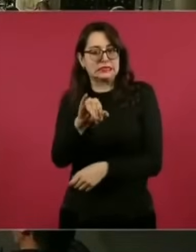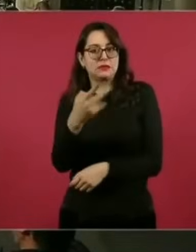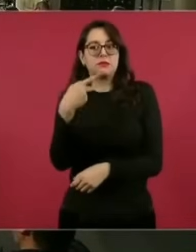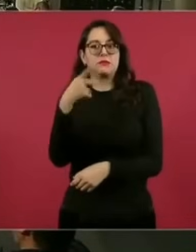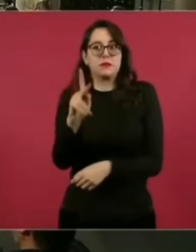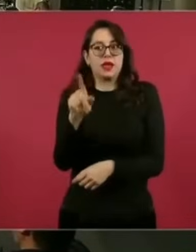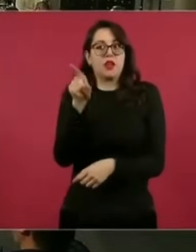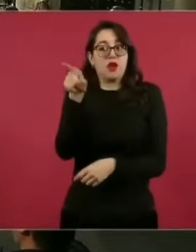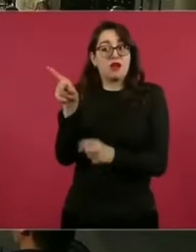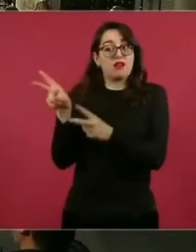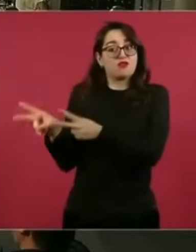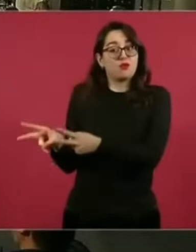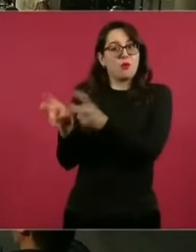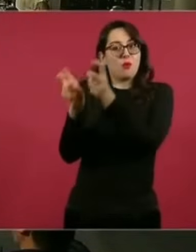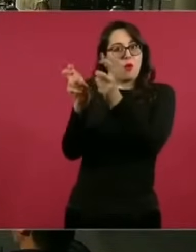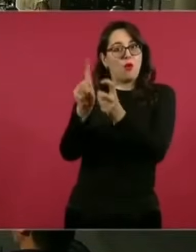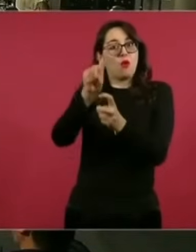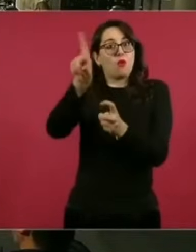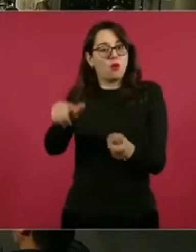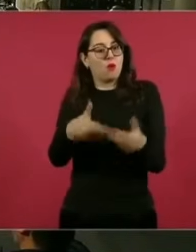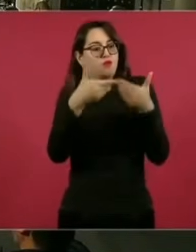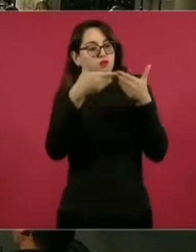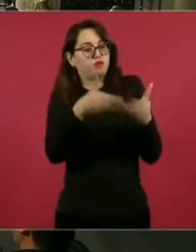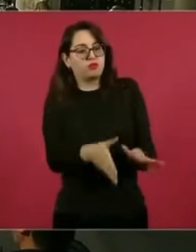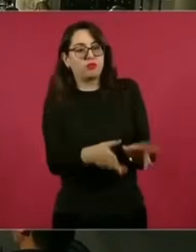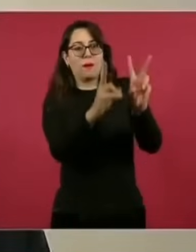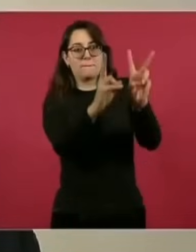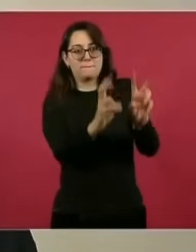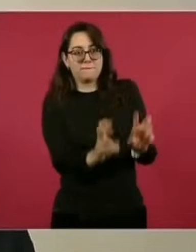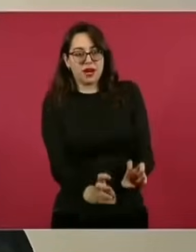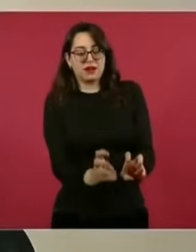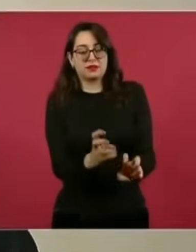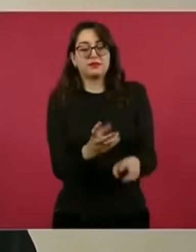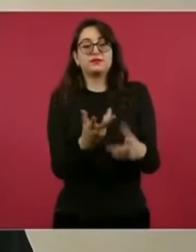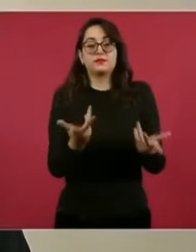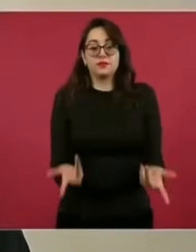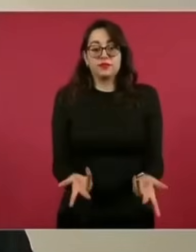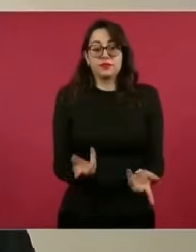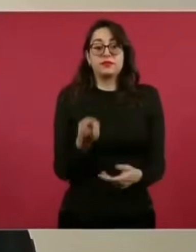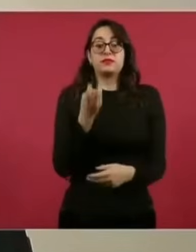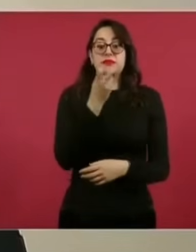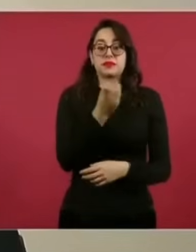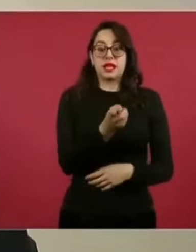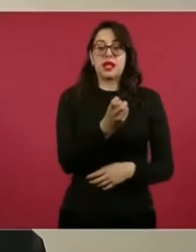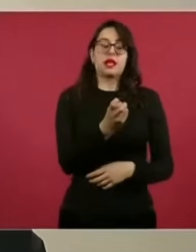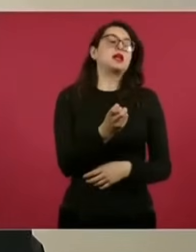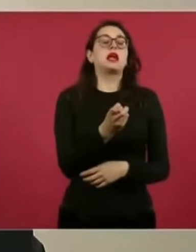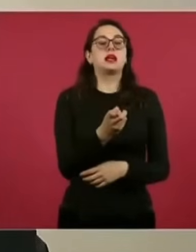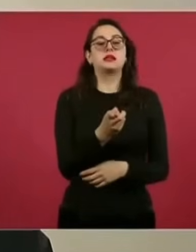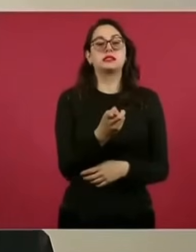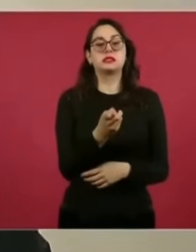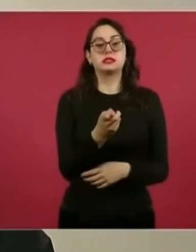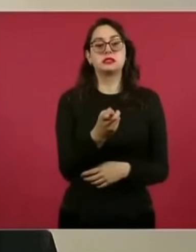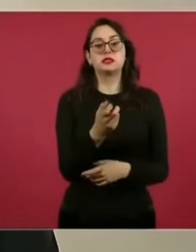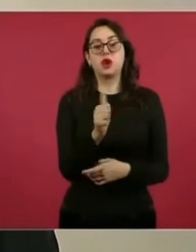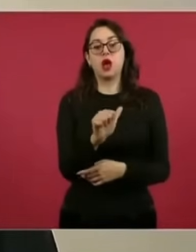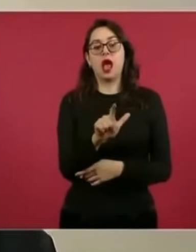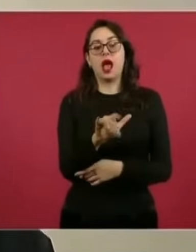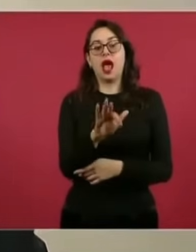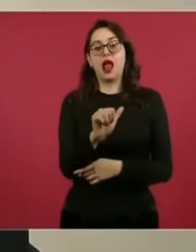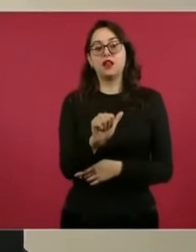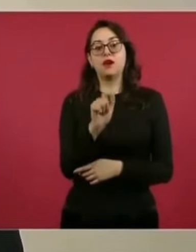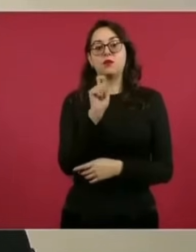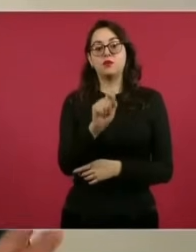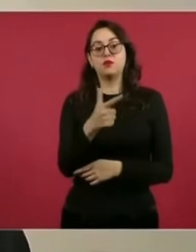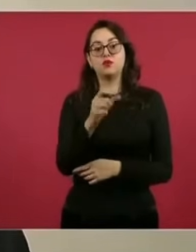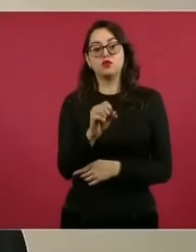de… Esto es importante, y aclarar que la página a la cual se fue afectada es alfa.gov.mx,